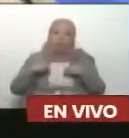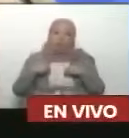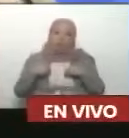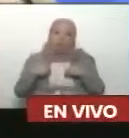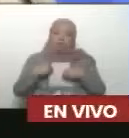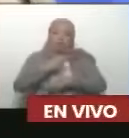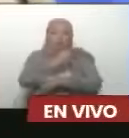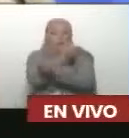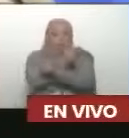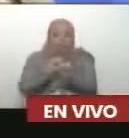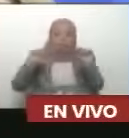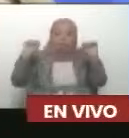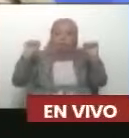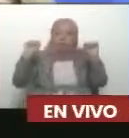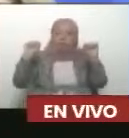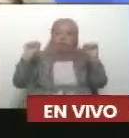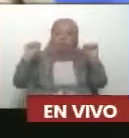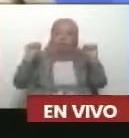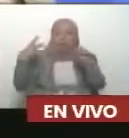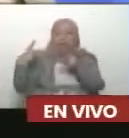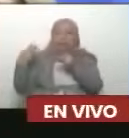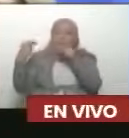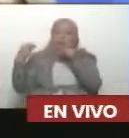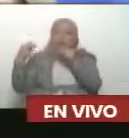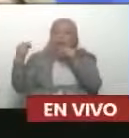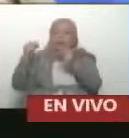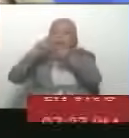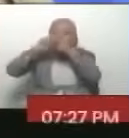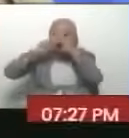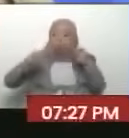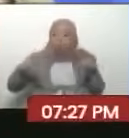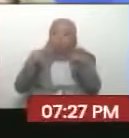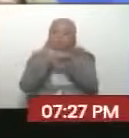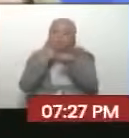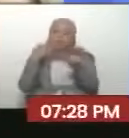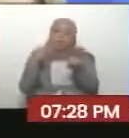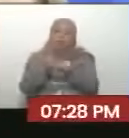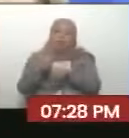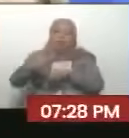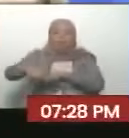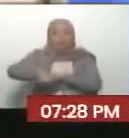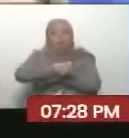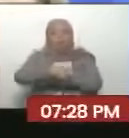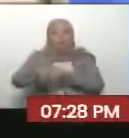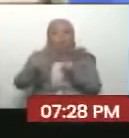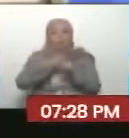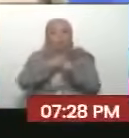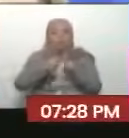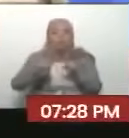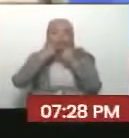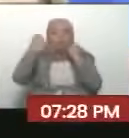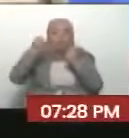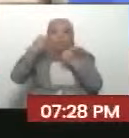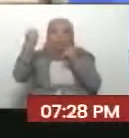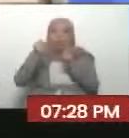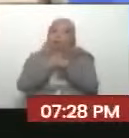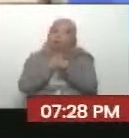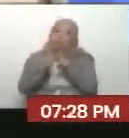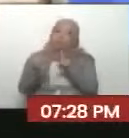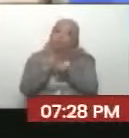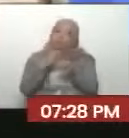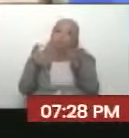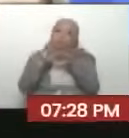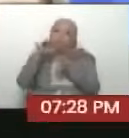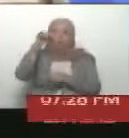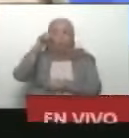más allá en la esperanza y en el compromiso, que cada día sabemos que vamos en las calles, que batallamos, que luchamos, que peleamos, que somos